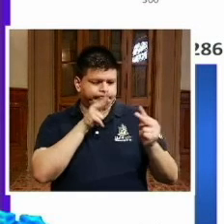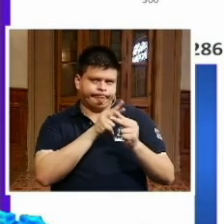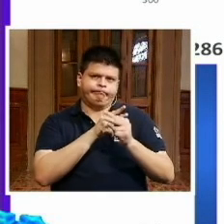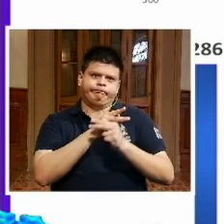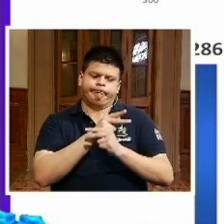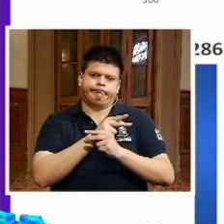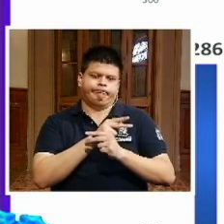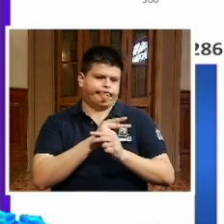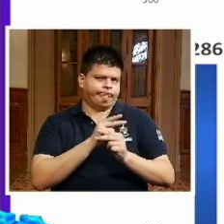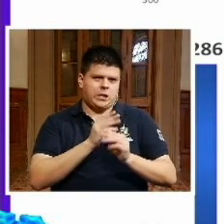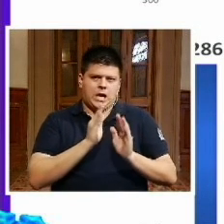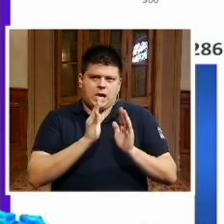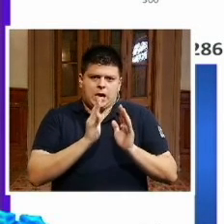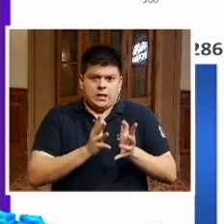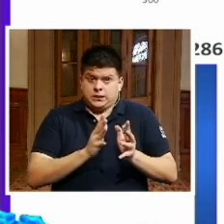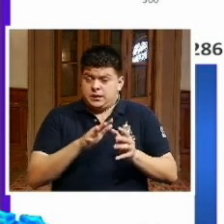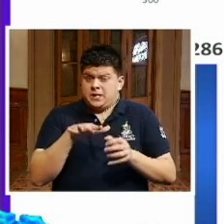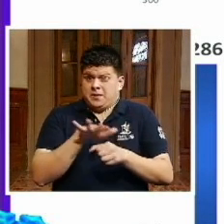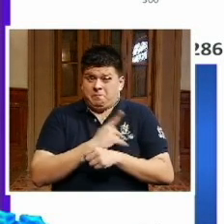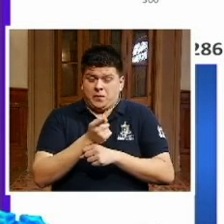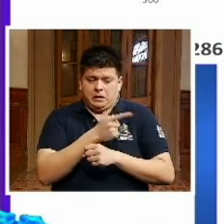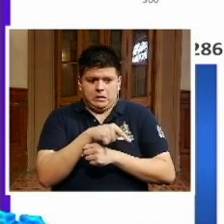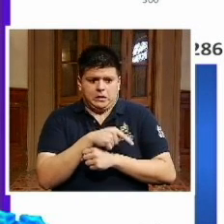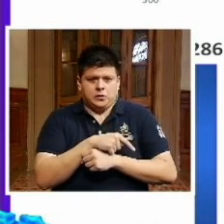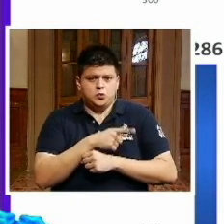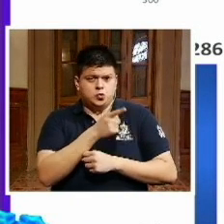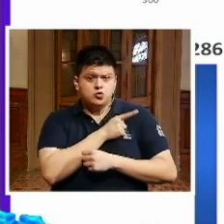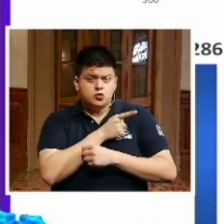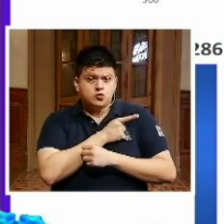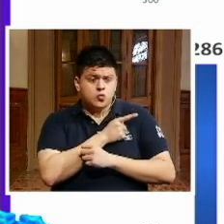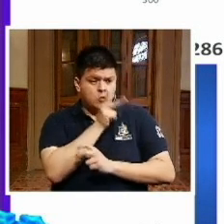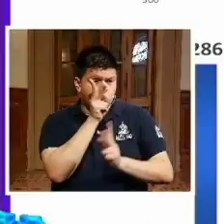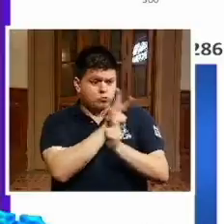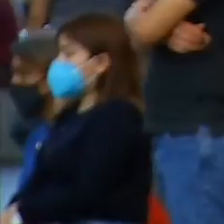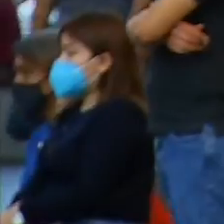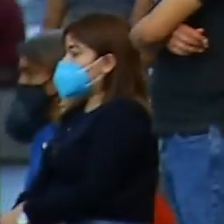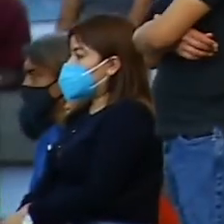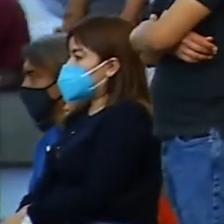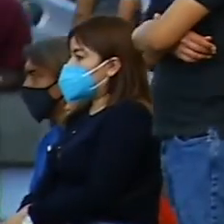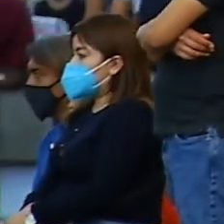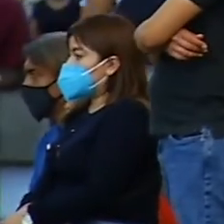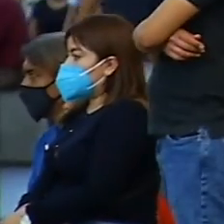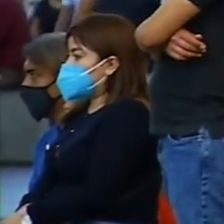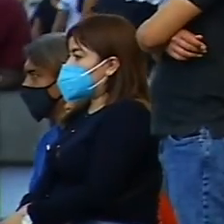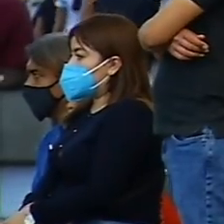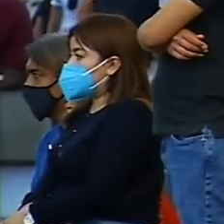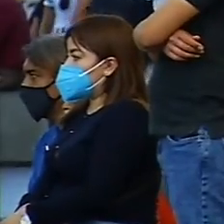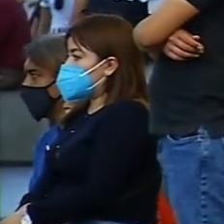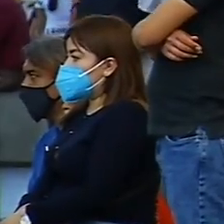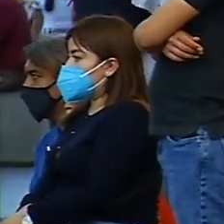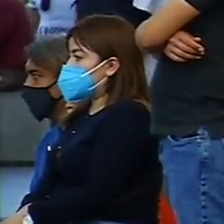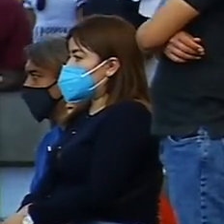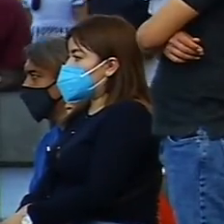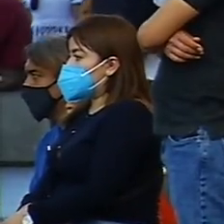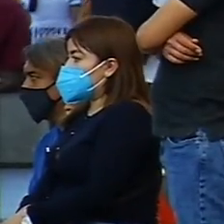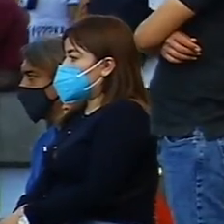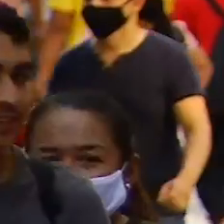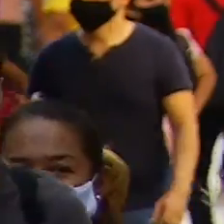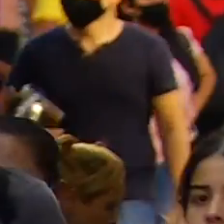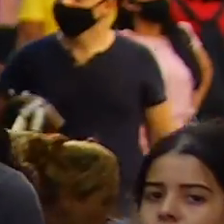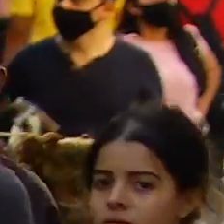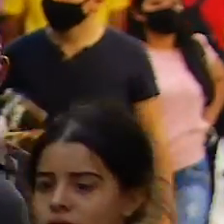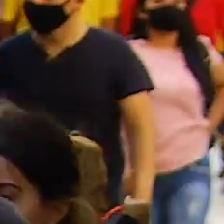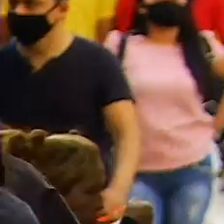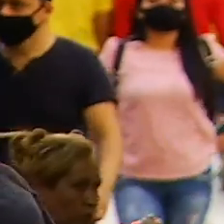respirador artificial porque les es imposible respirar por sí mismos en la distribución de edades de pacientes contagiados